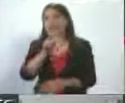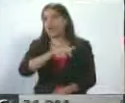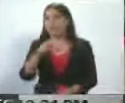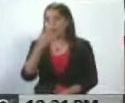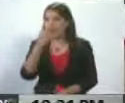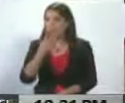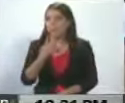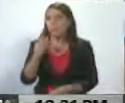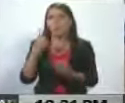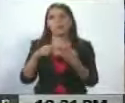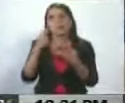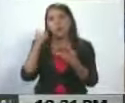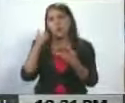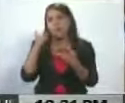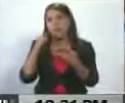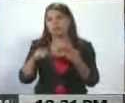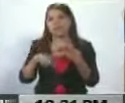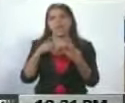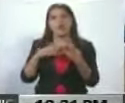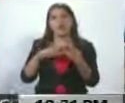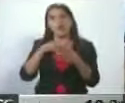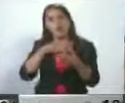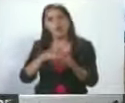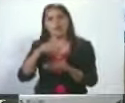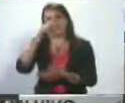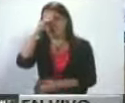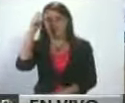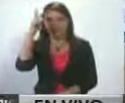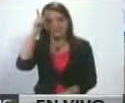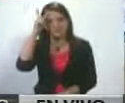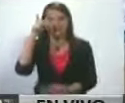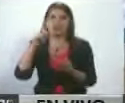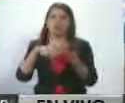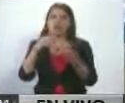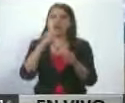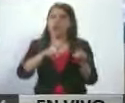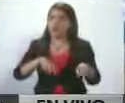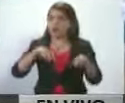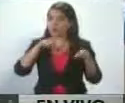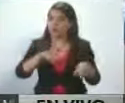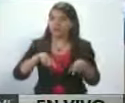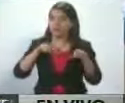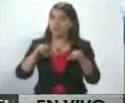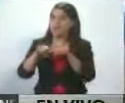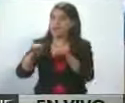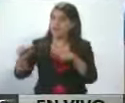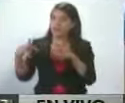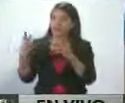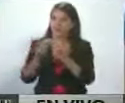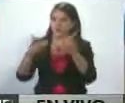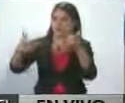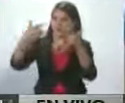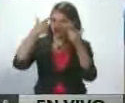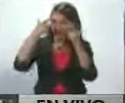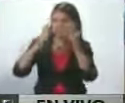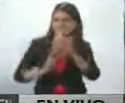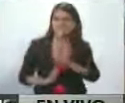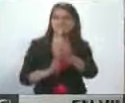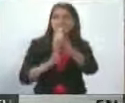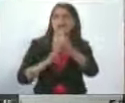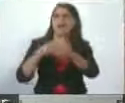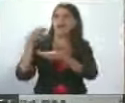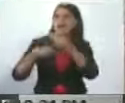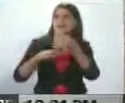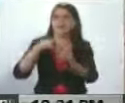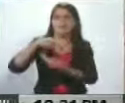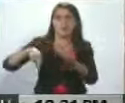los afrodescendientes, contra los indígenas, contra los campesinos que se atrevieron con Chávez a la cabeza a hacer una